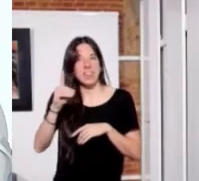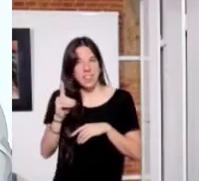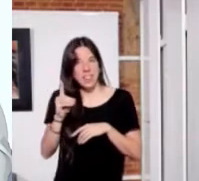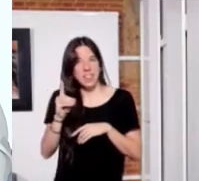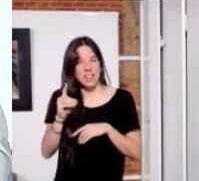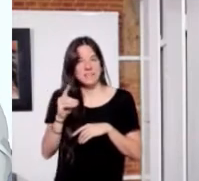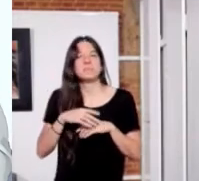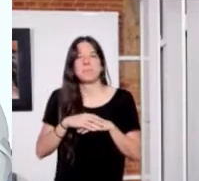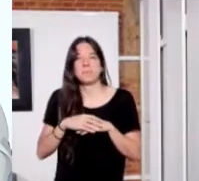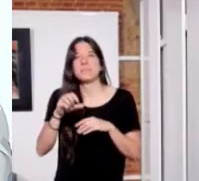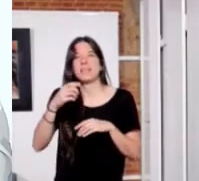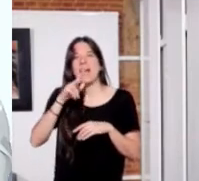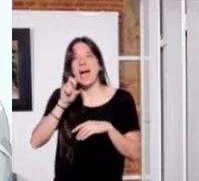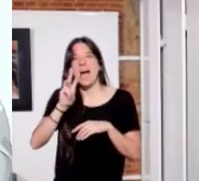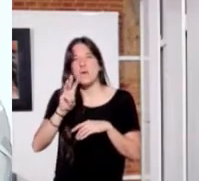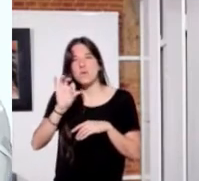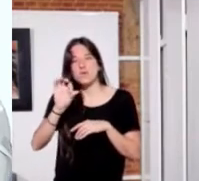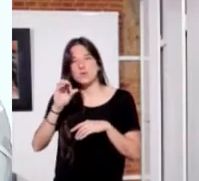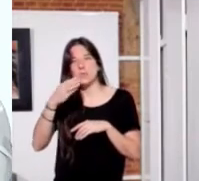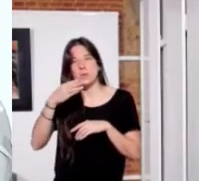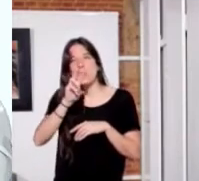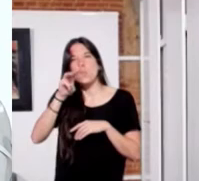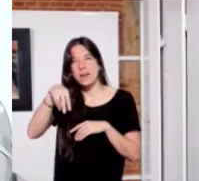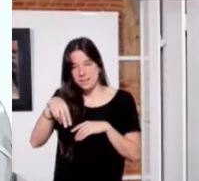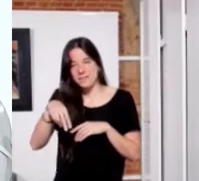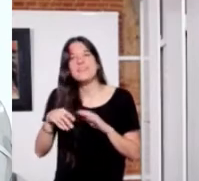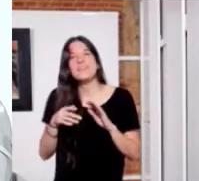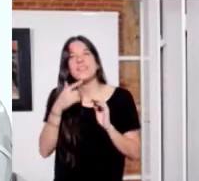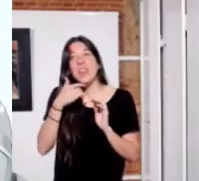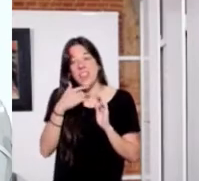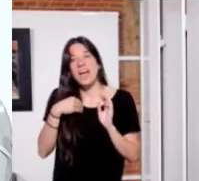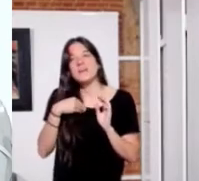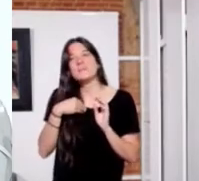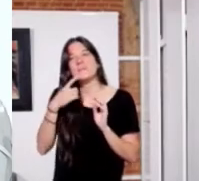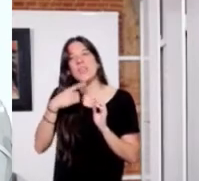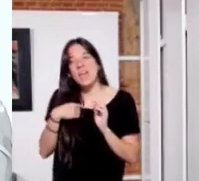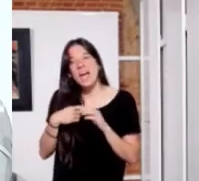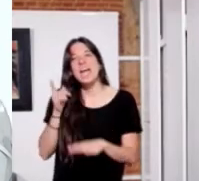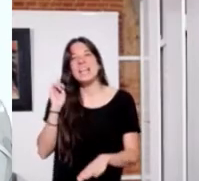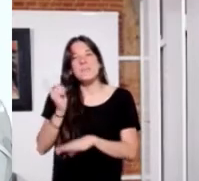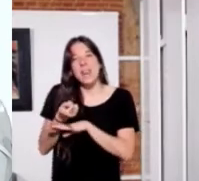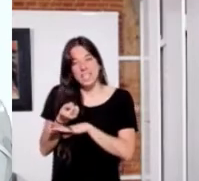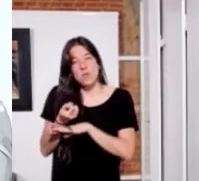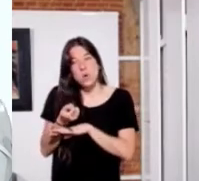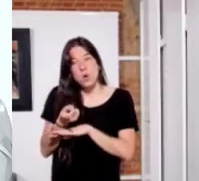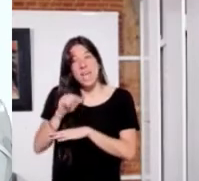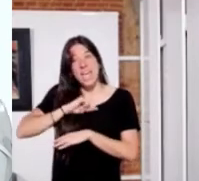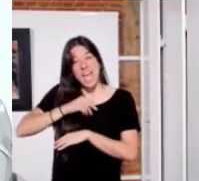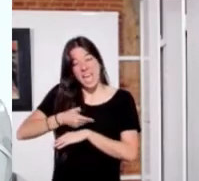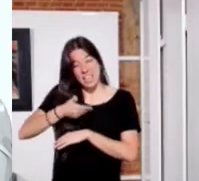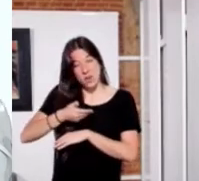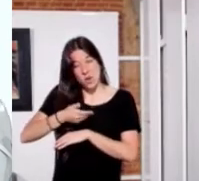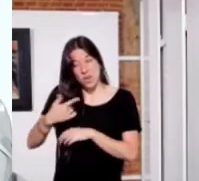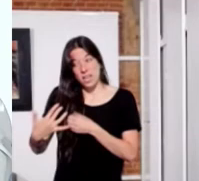Y el mismo Adorno nos decía, el imperativo ético que pesa sobre nosotros es que